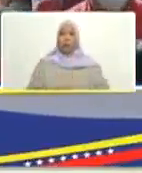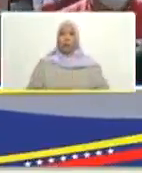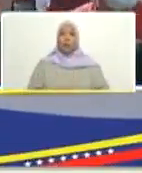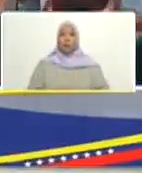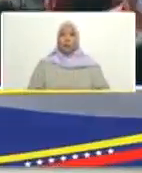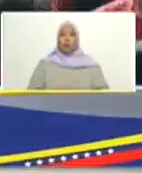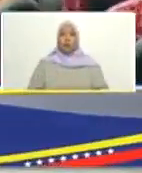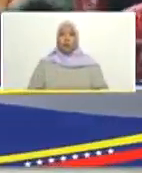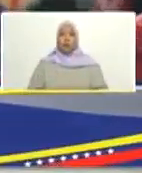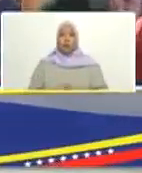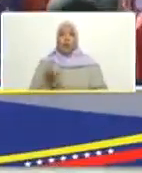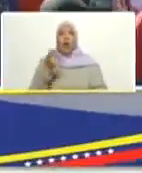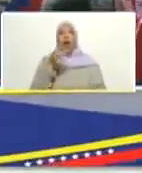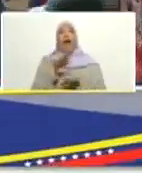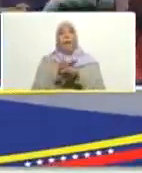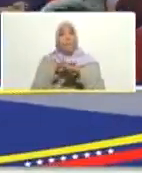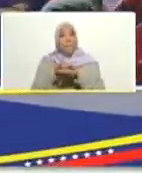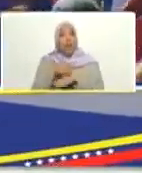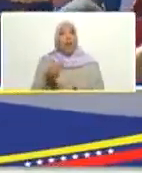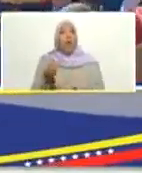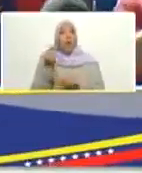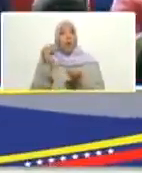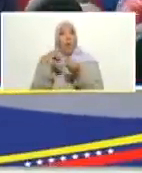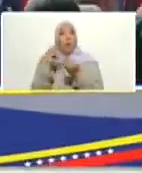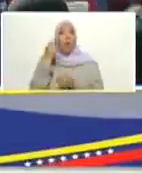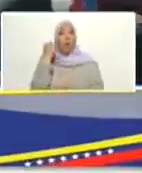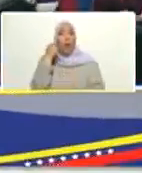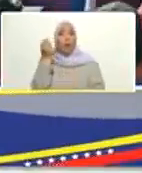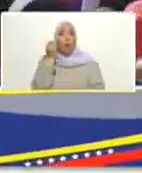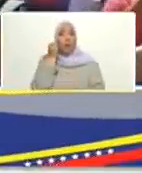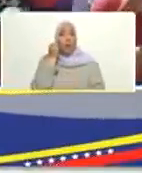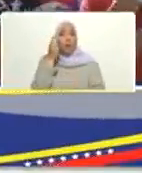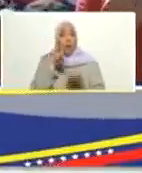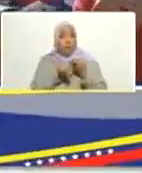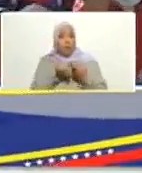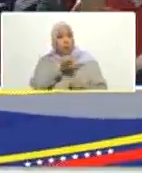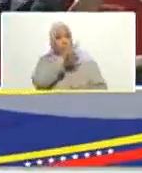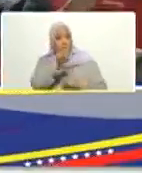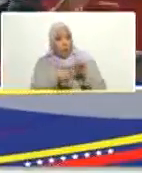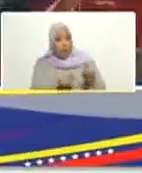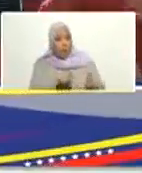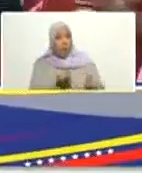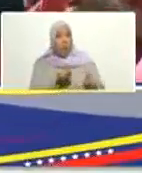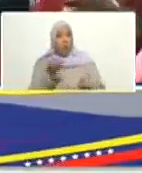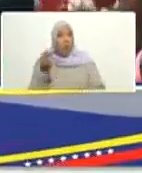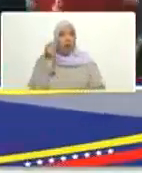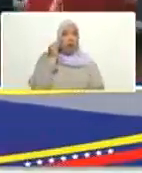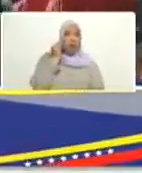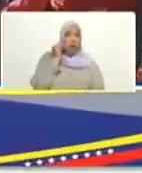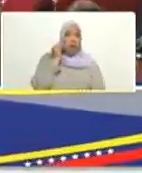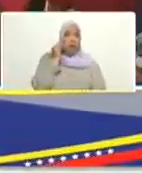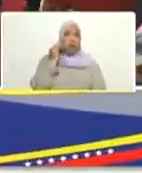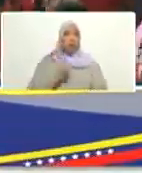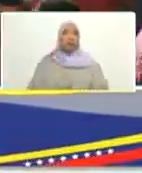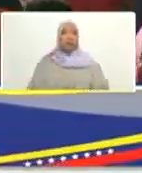Un besito en el cachete, vale. Ah, Silita. En el cachete.